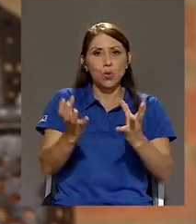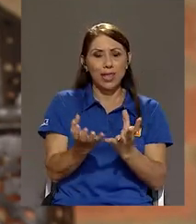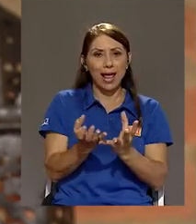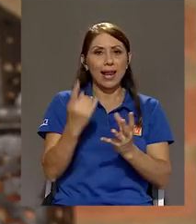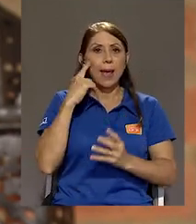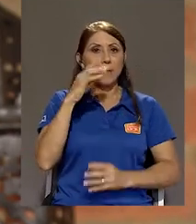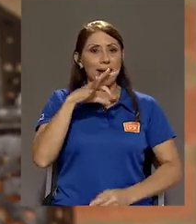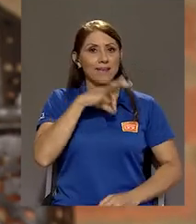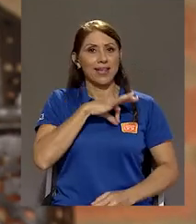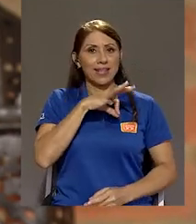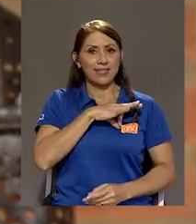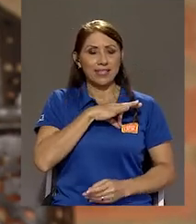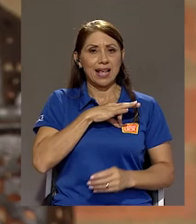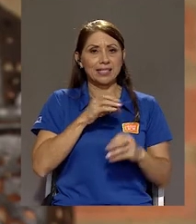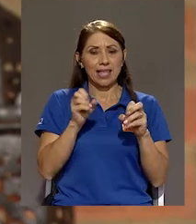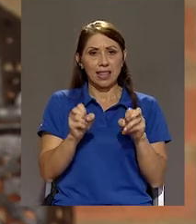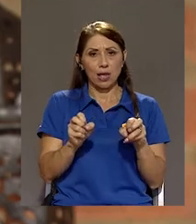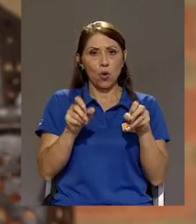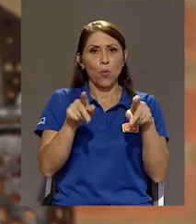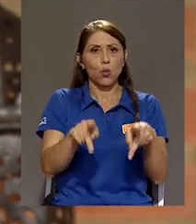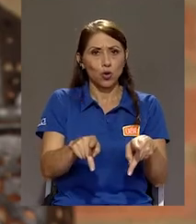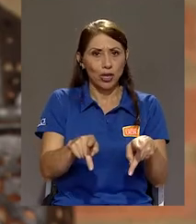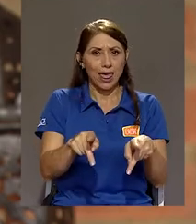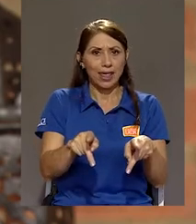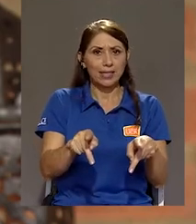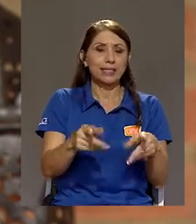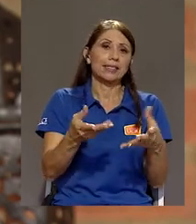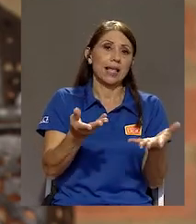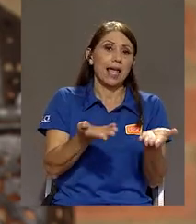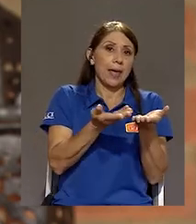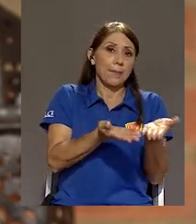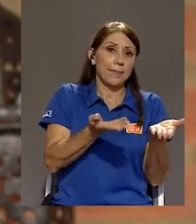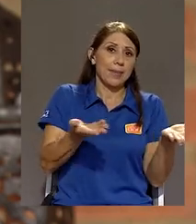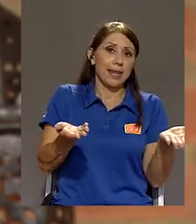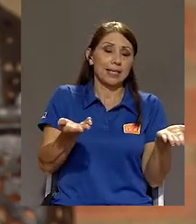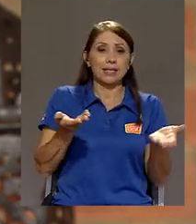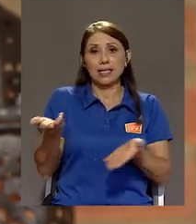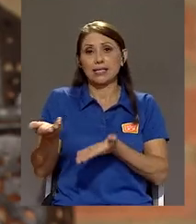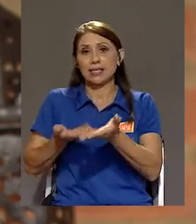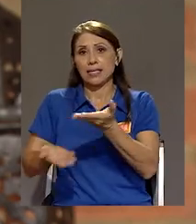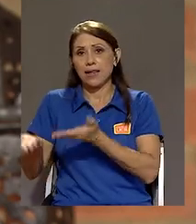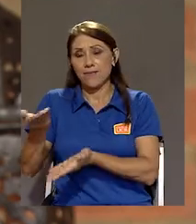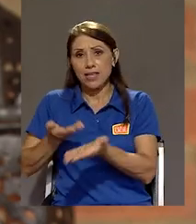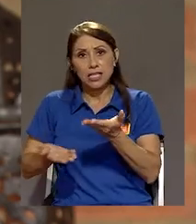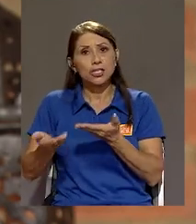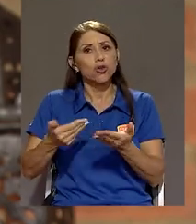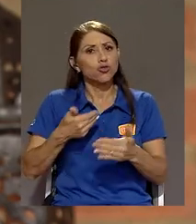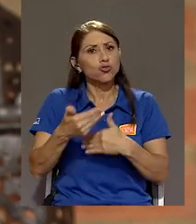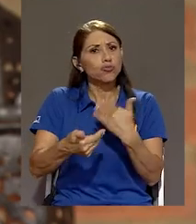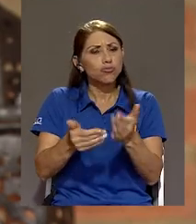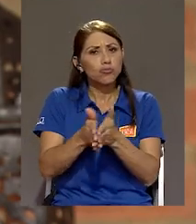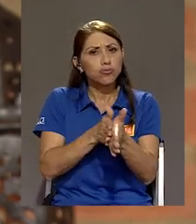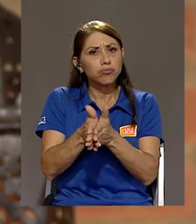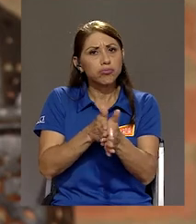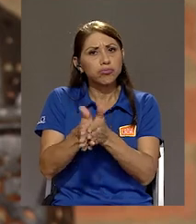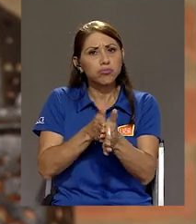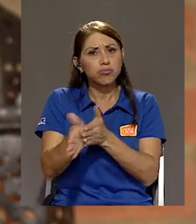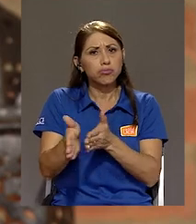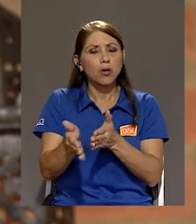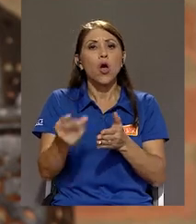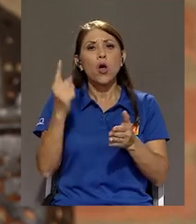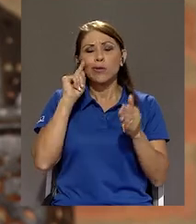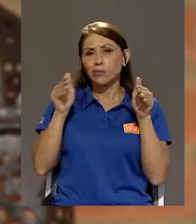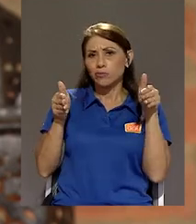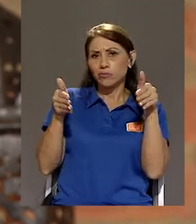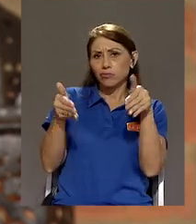oportunidades que, en términos de comercio, tanto en bienes como en servicios, que se han venido creando a la luz de un